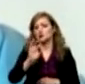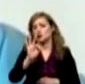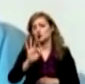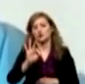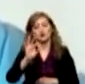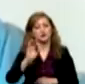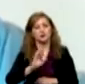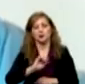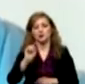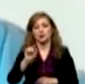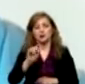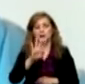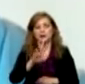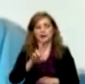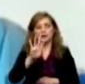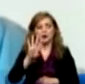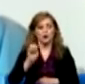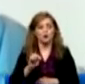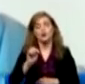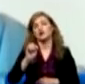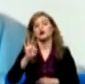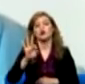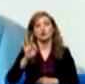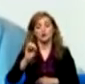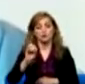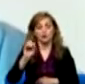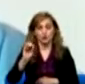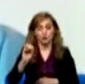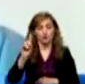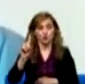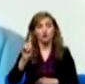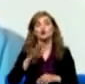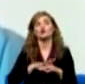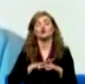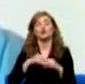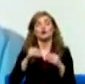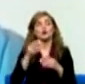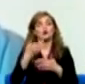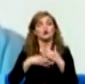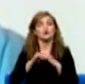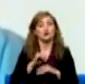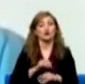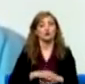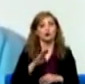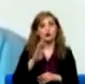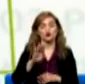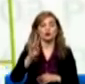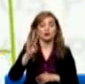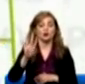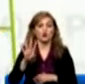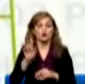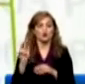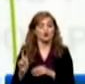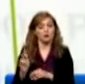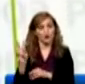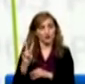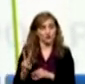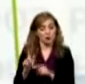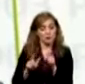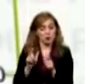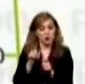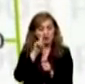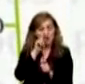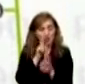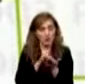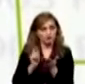$34,091 sería equivalente a el salario mensual de 474 venezolanos. Se trata de dinero que Maduro